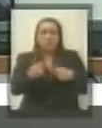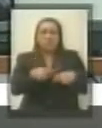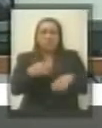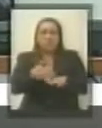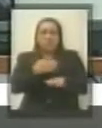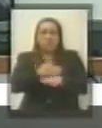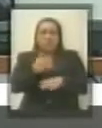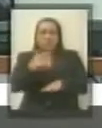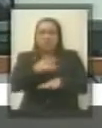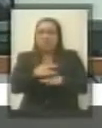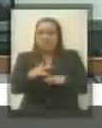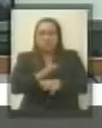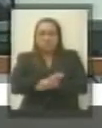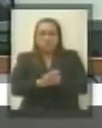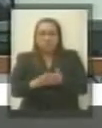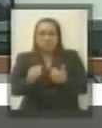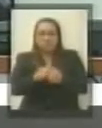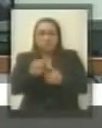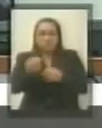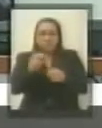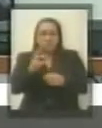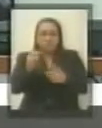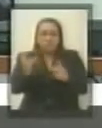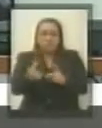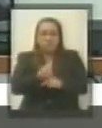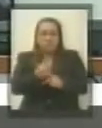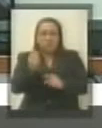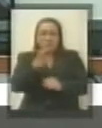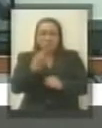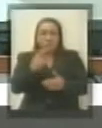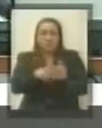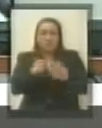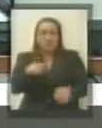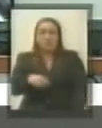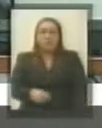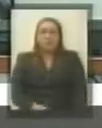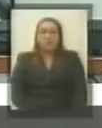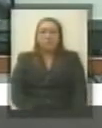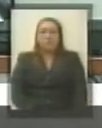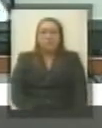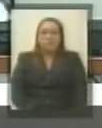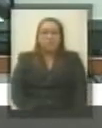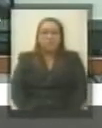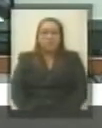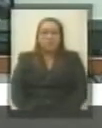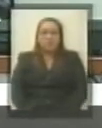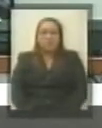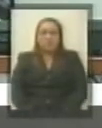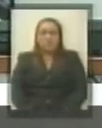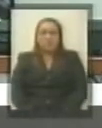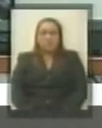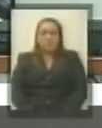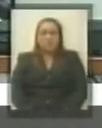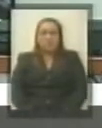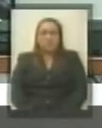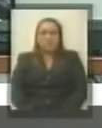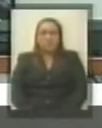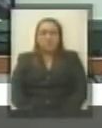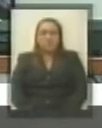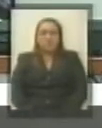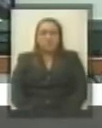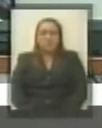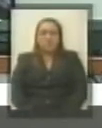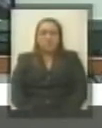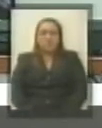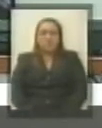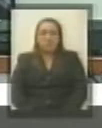declarado desierto porque los postulantes no alcanzaron el puntaje requerido. La señora presidenta